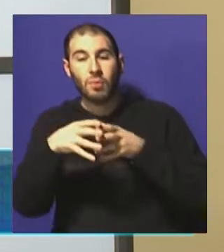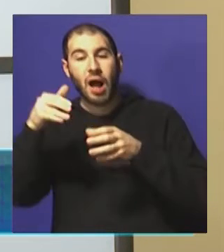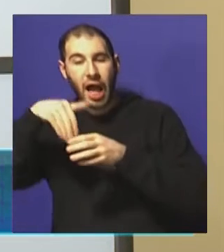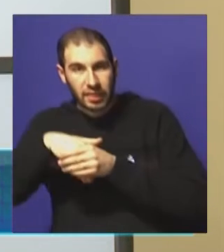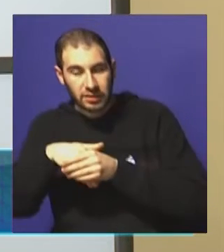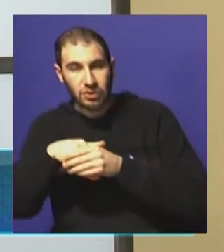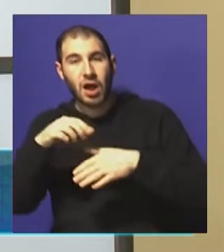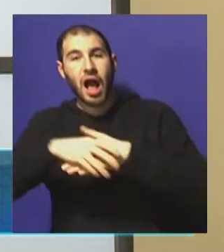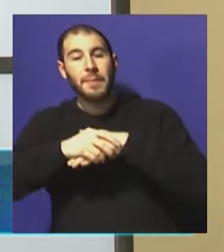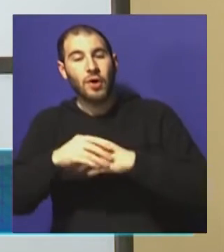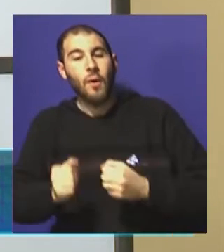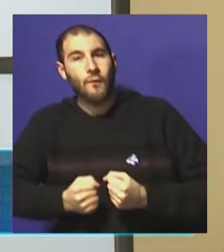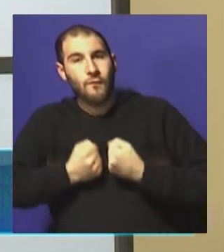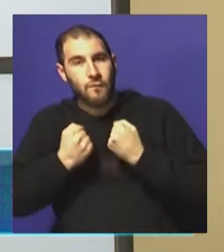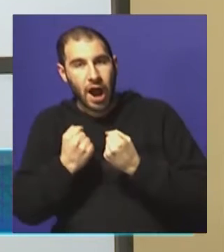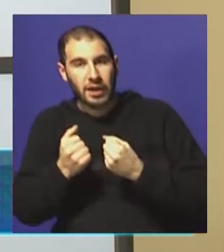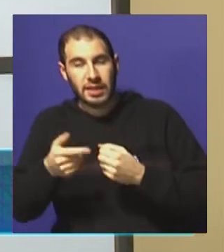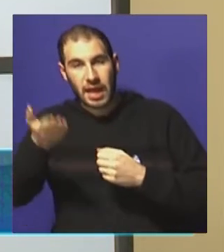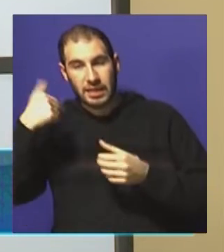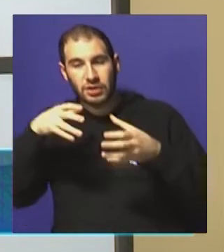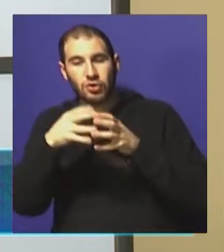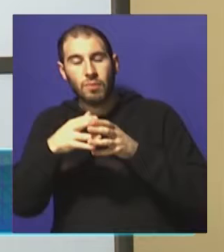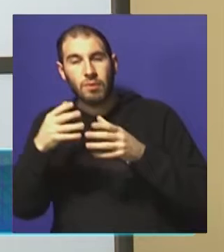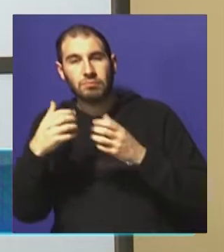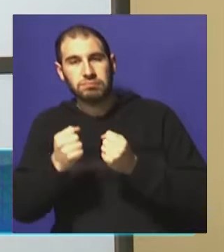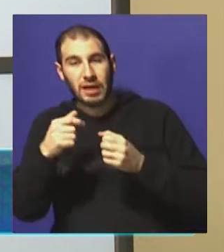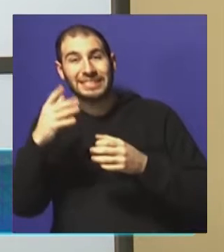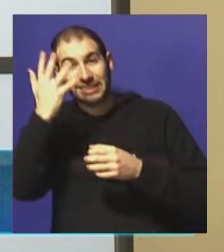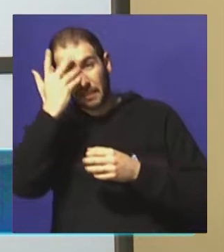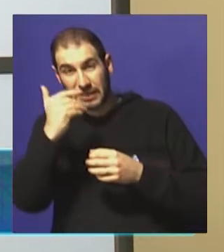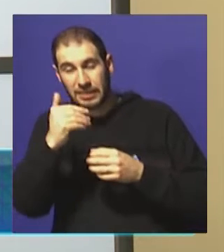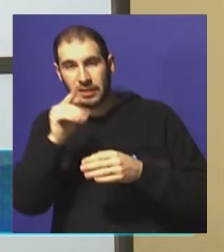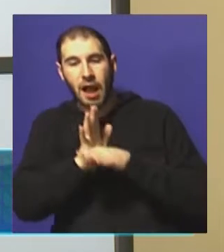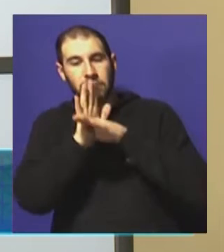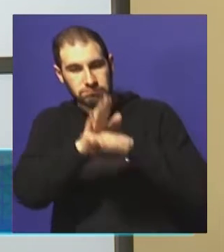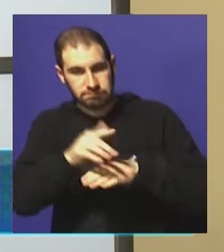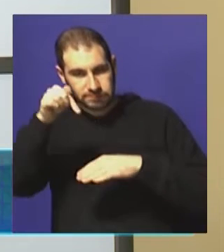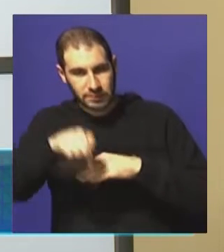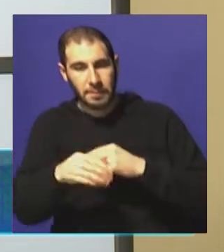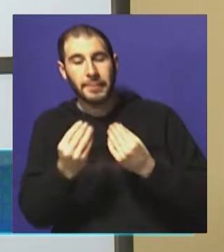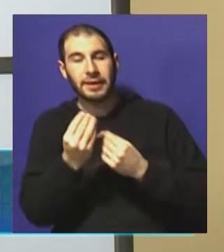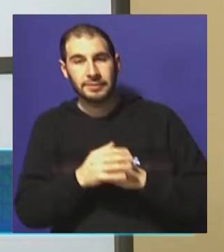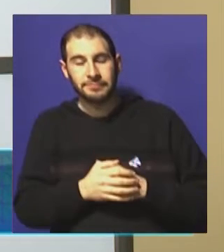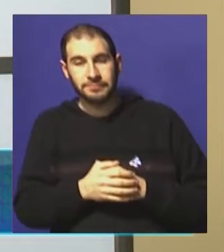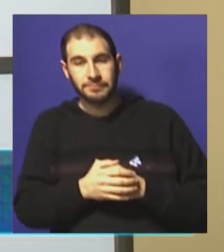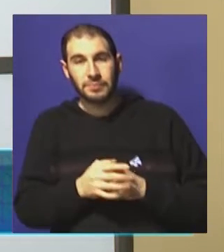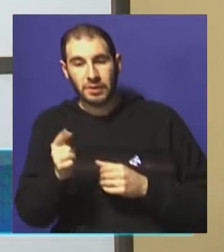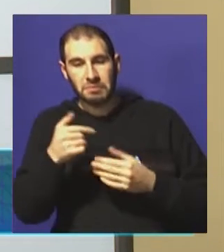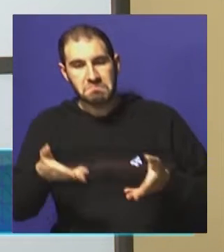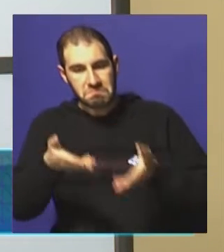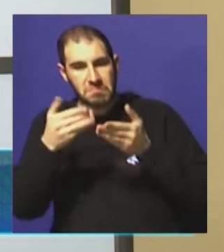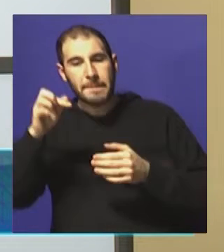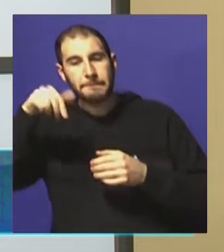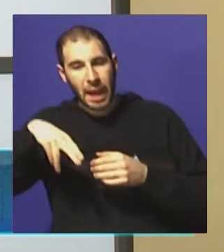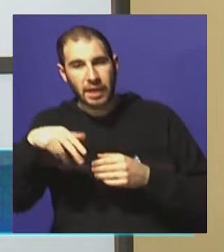de los amigos sólidos, de esa élite sólida en la que San Martín supo apoyarse para que justamente tuviera efecto ese